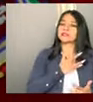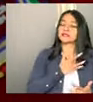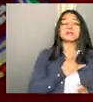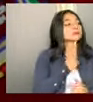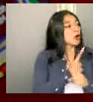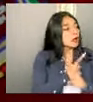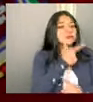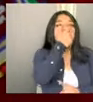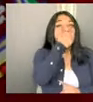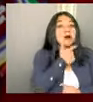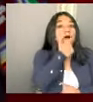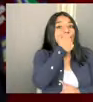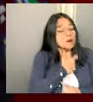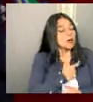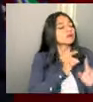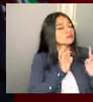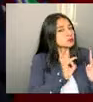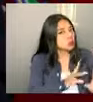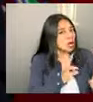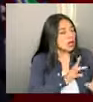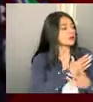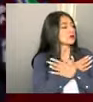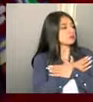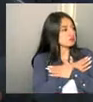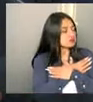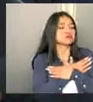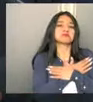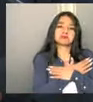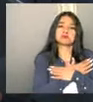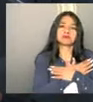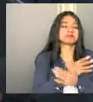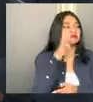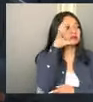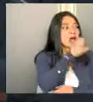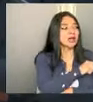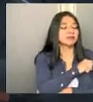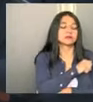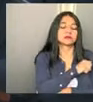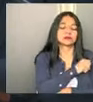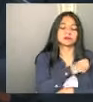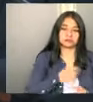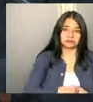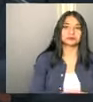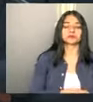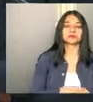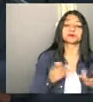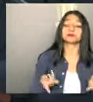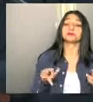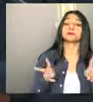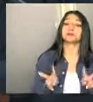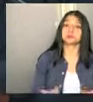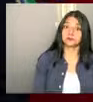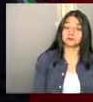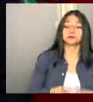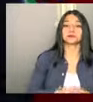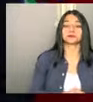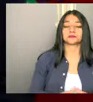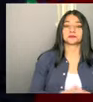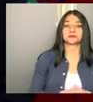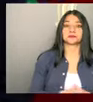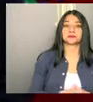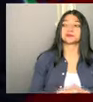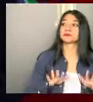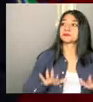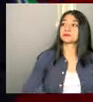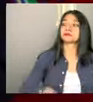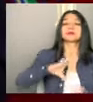Pavel, te reitero una vez más lo que te he dicho, te deseo todo el éxito. Por otro lado, como corresponde a una